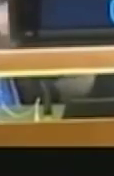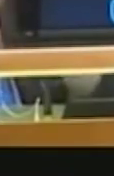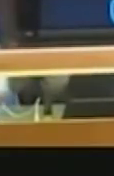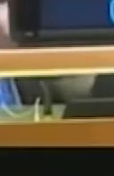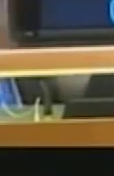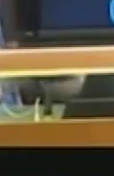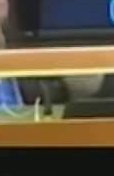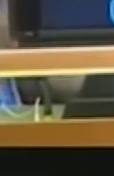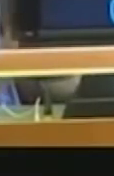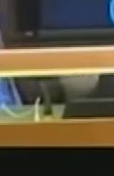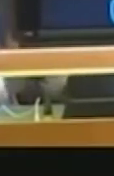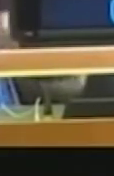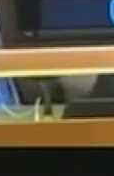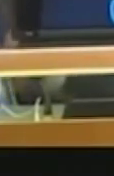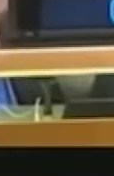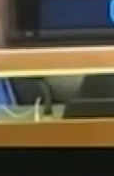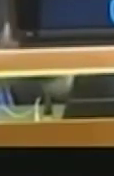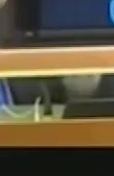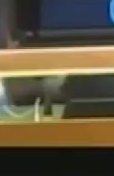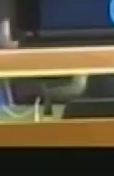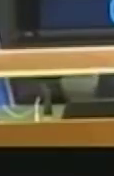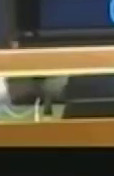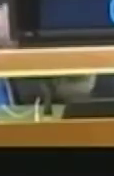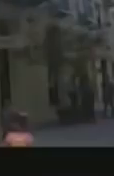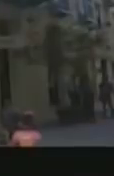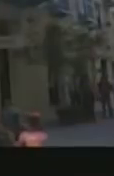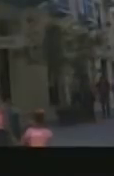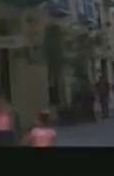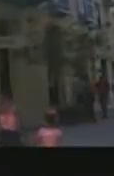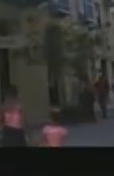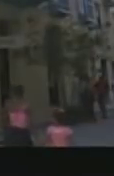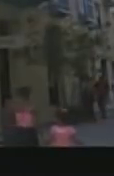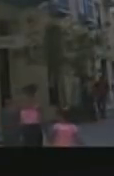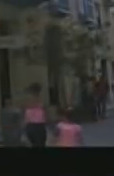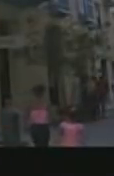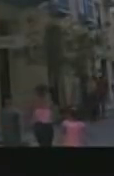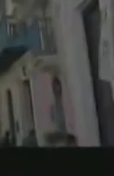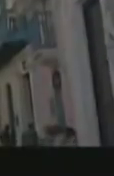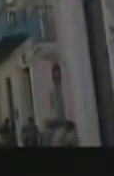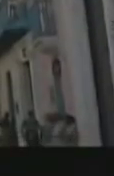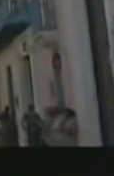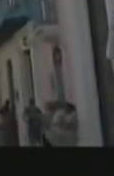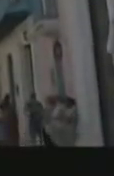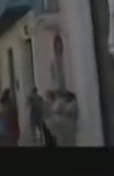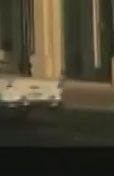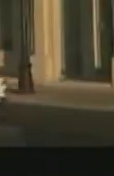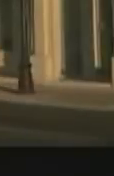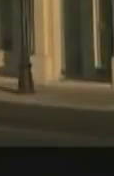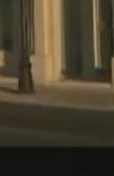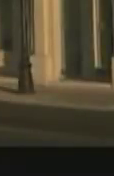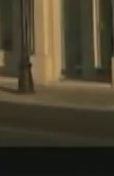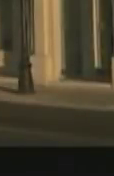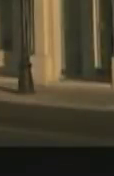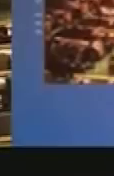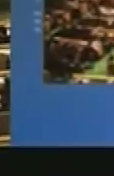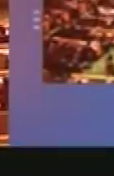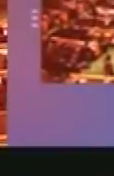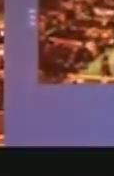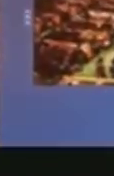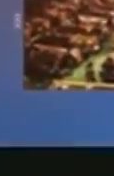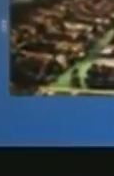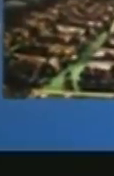los pueblos libres de América y el mundo. No más bloqueo a las naciones que quieren paz y libertad.